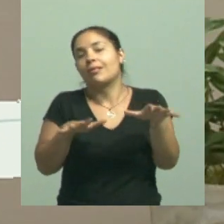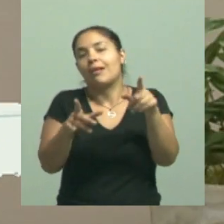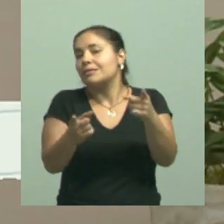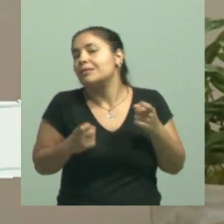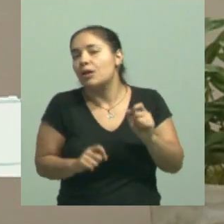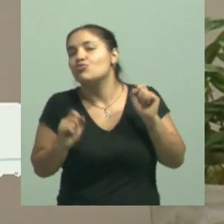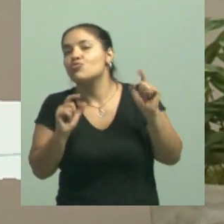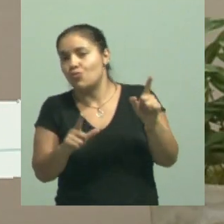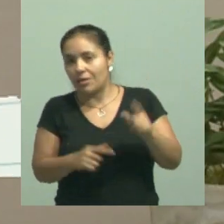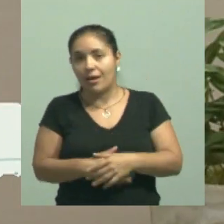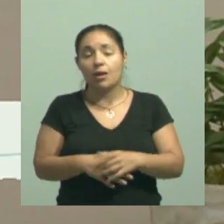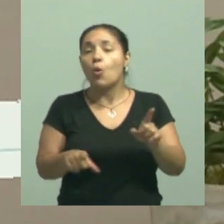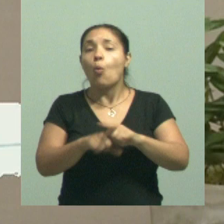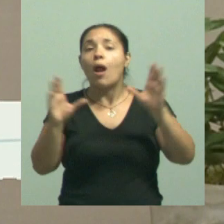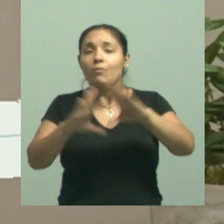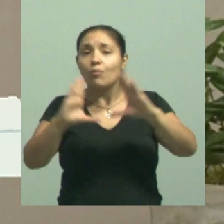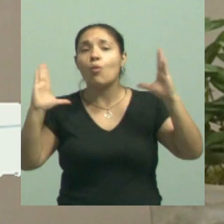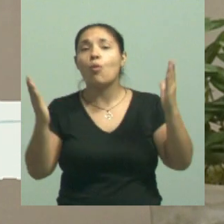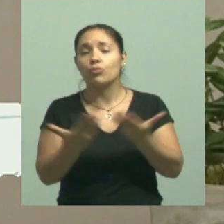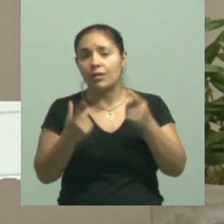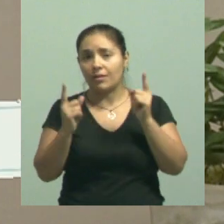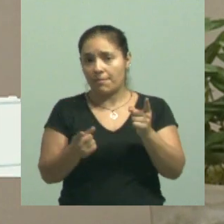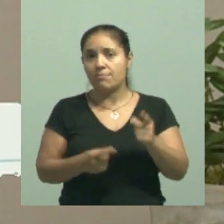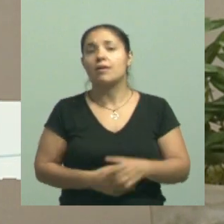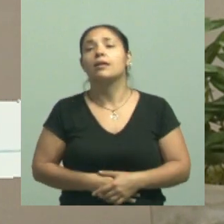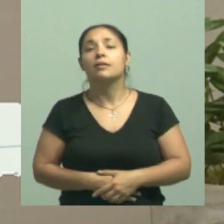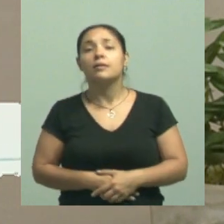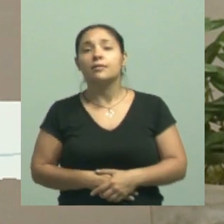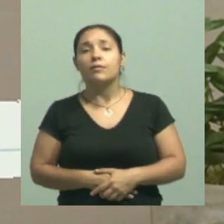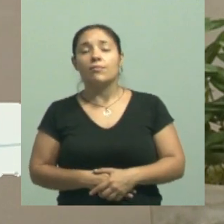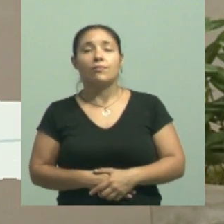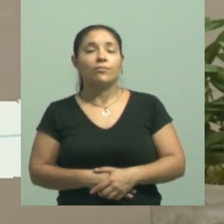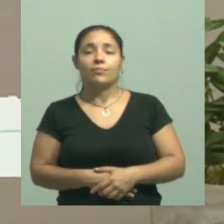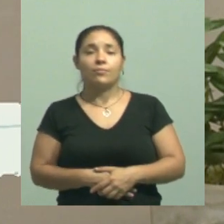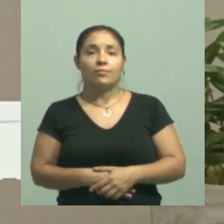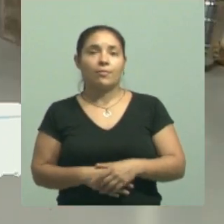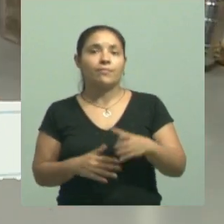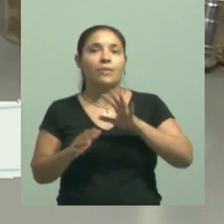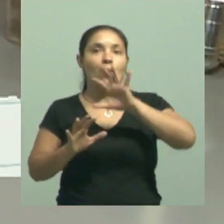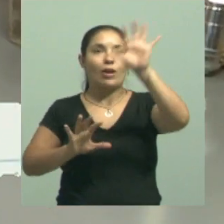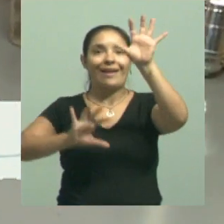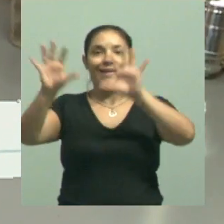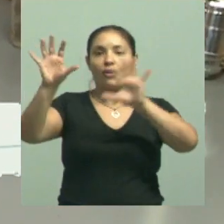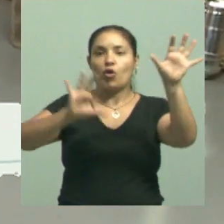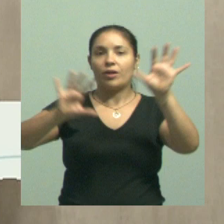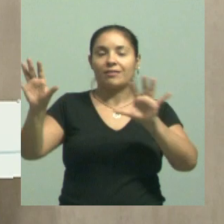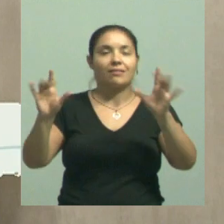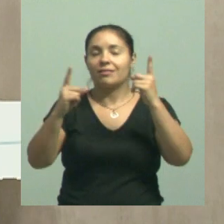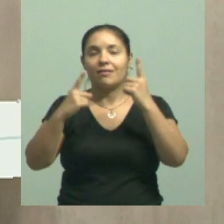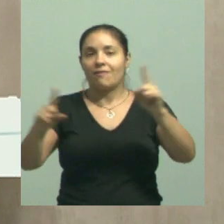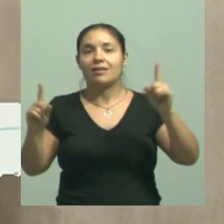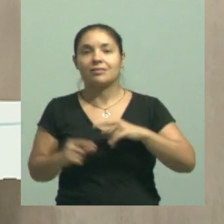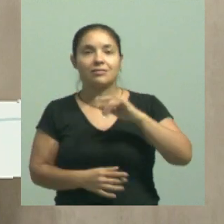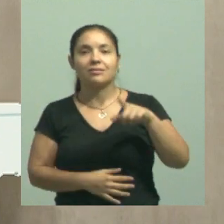una situación que según qué región es lo que la primera necesidad que surge, ¿no? Siempre la coyuntura es